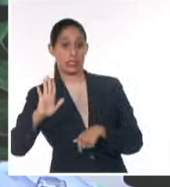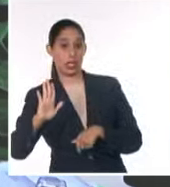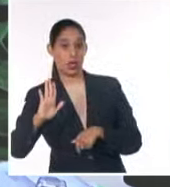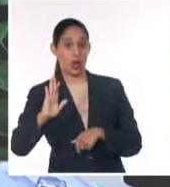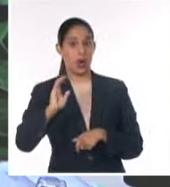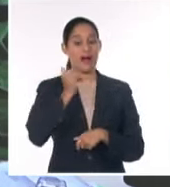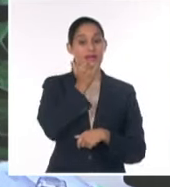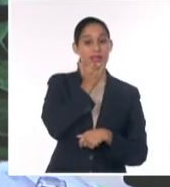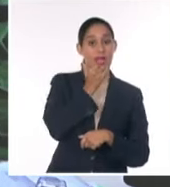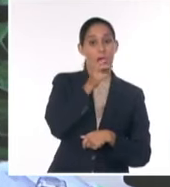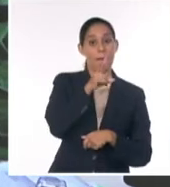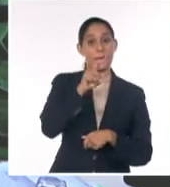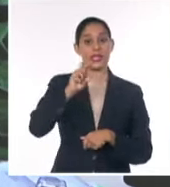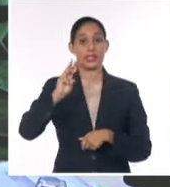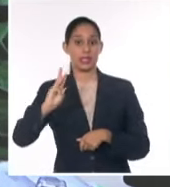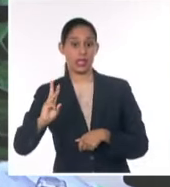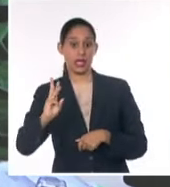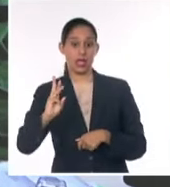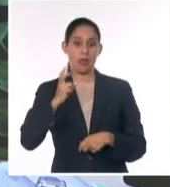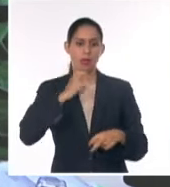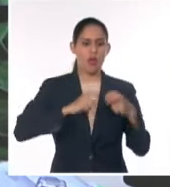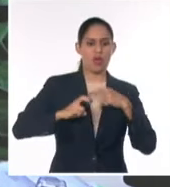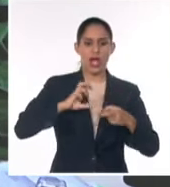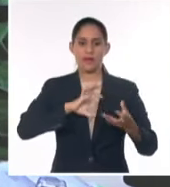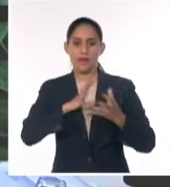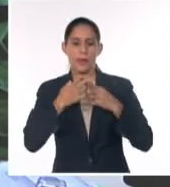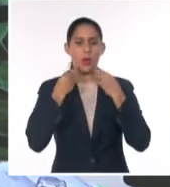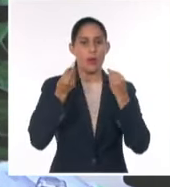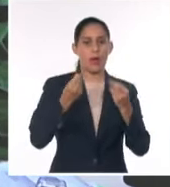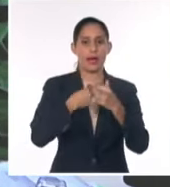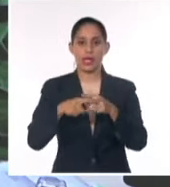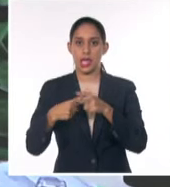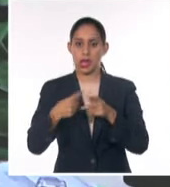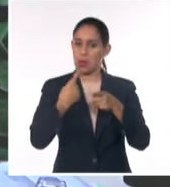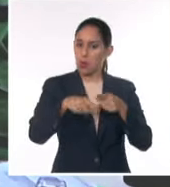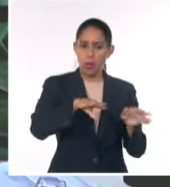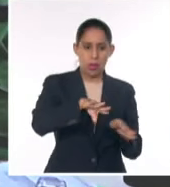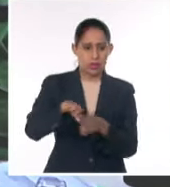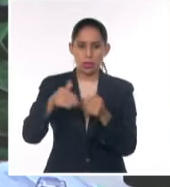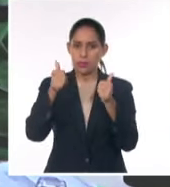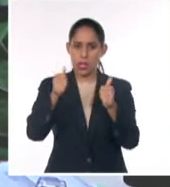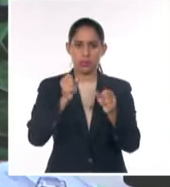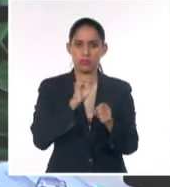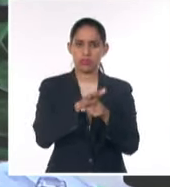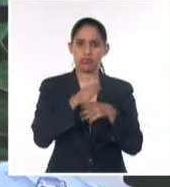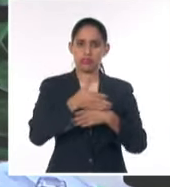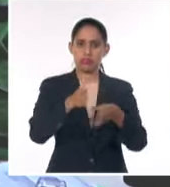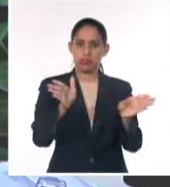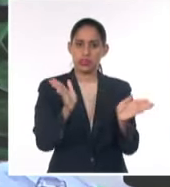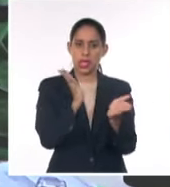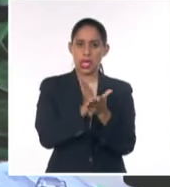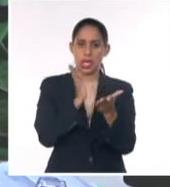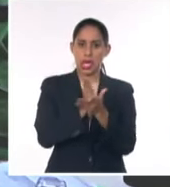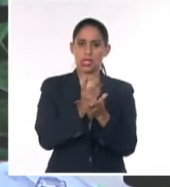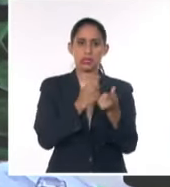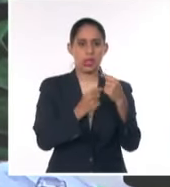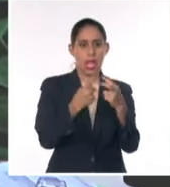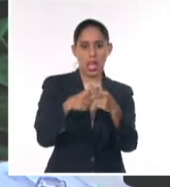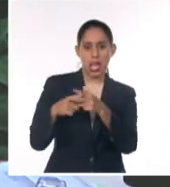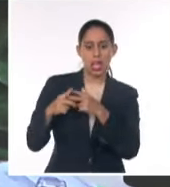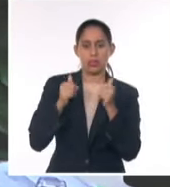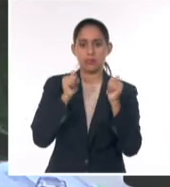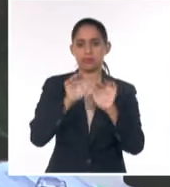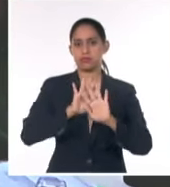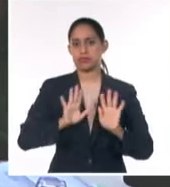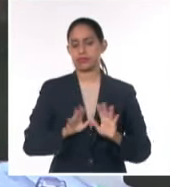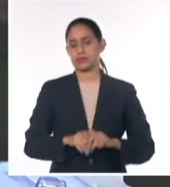23 hubo que buscar alternativas. Los demás iniciaron el curso en sus locales, ya restablecidos los locales de los 185.